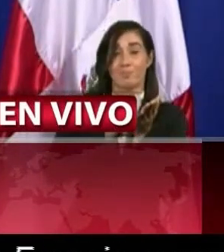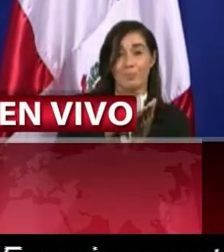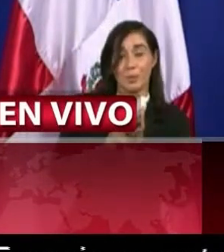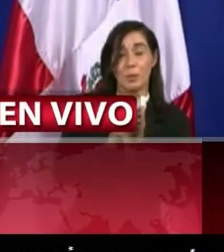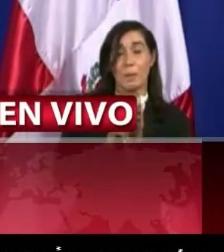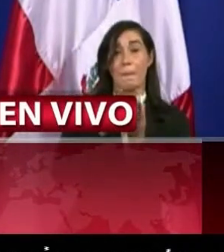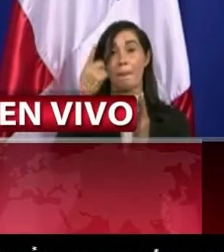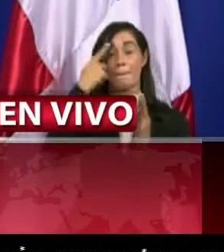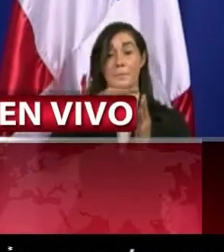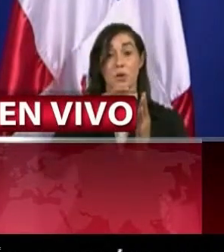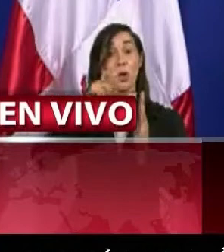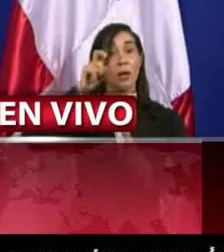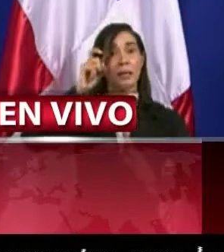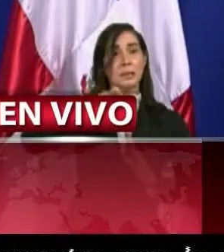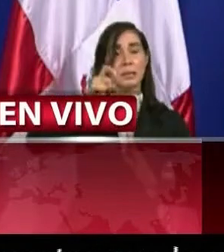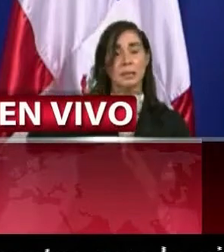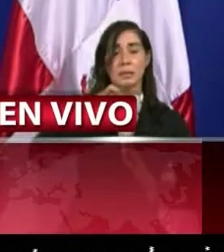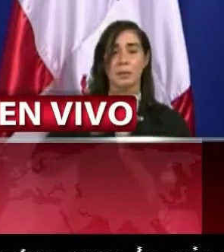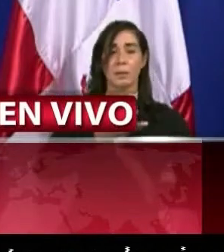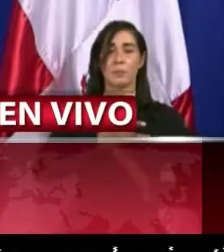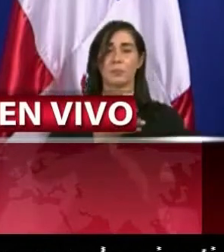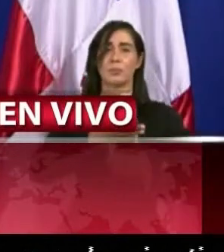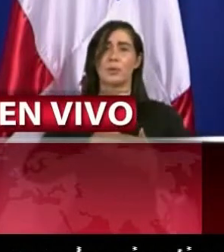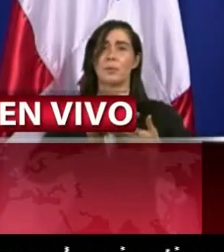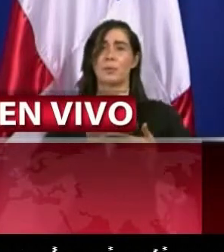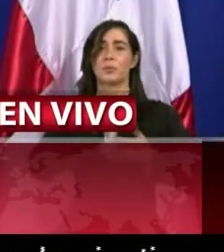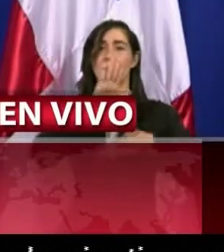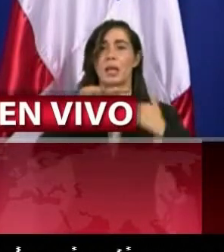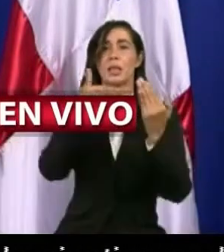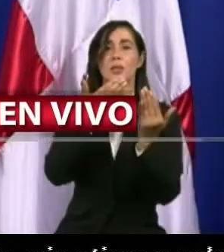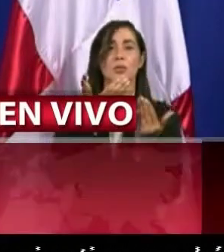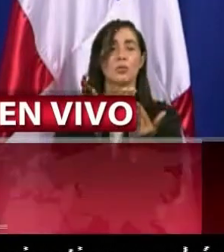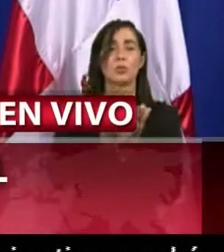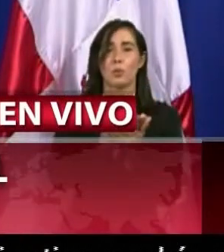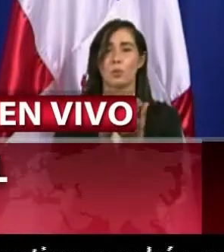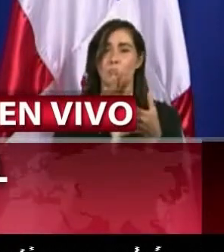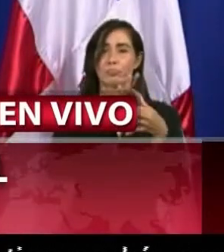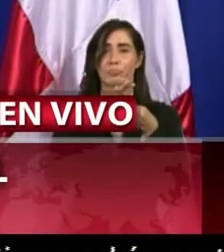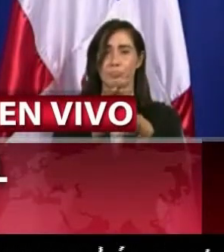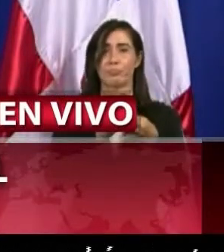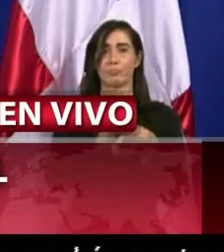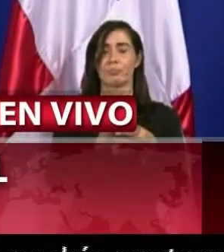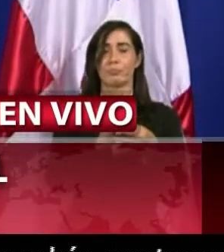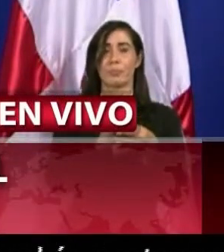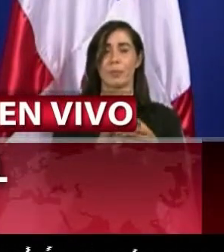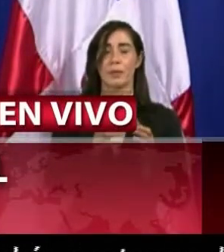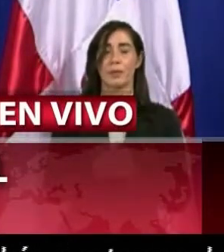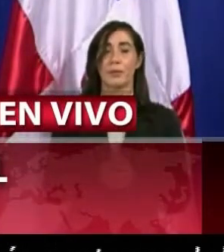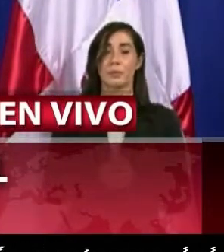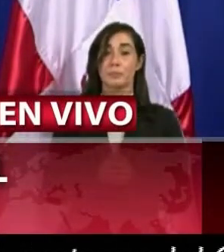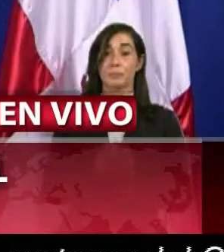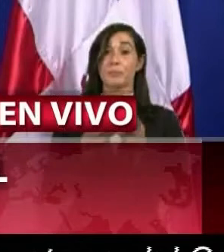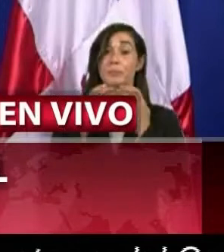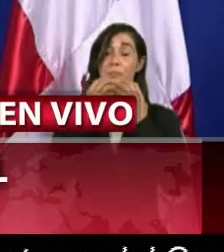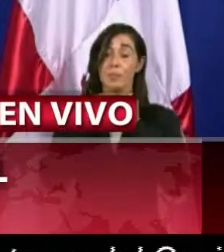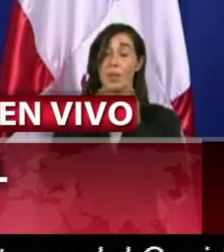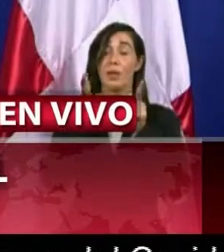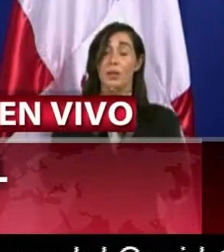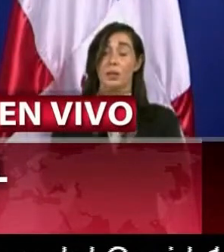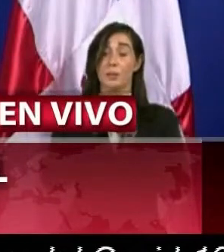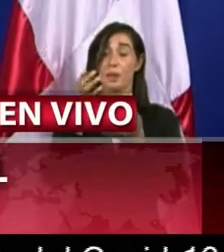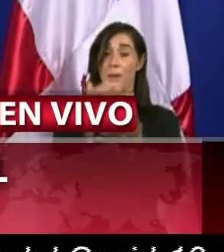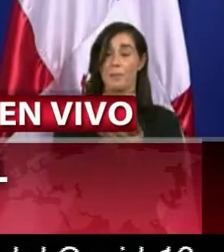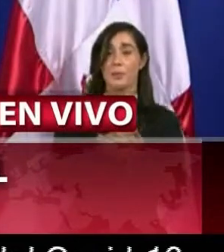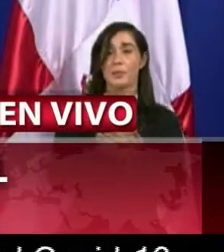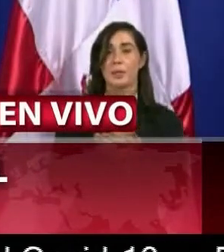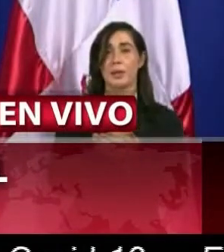sin embargo, se requiere la voluntad de todos y de todas. Quiero aprovechar también este momento